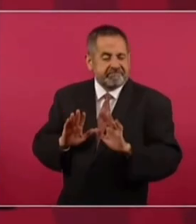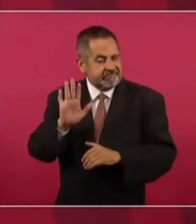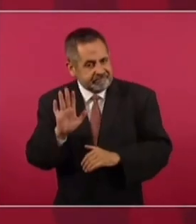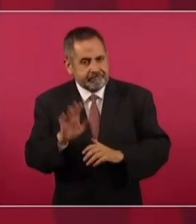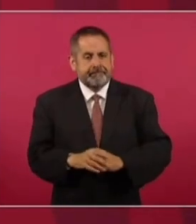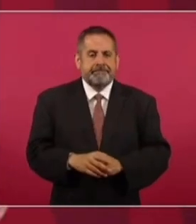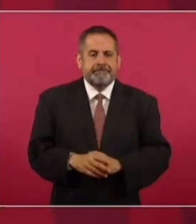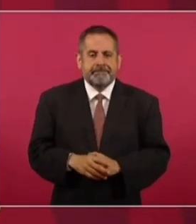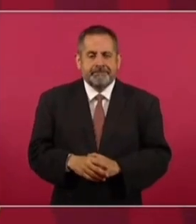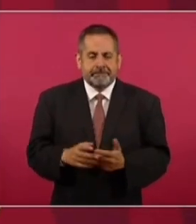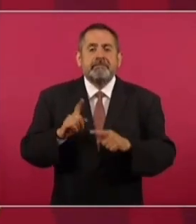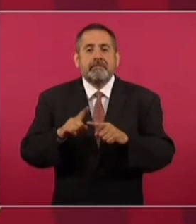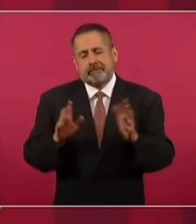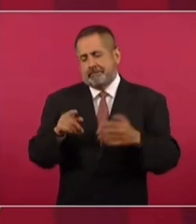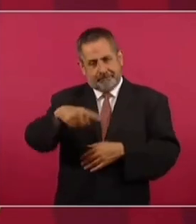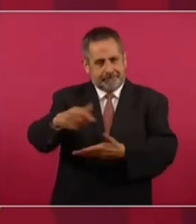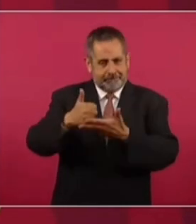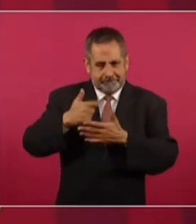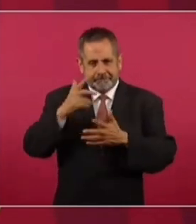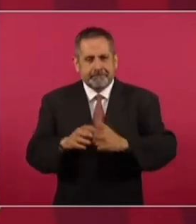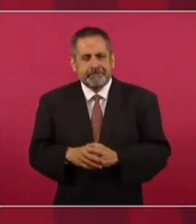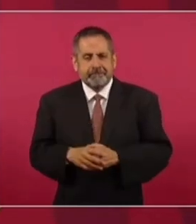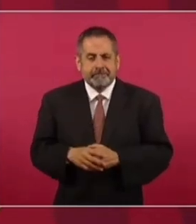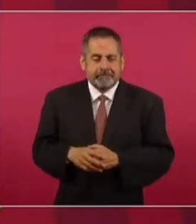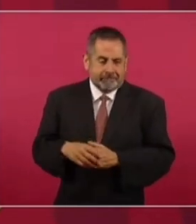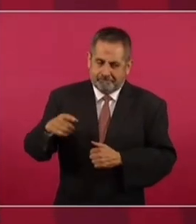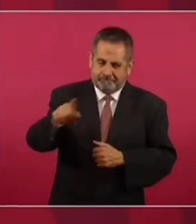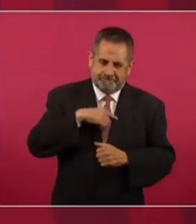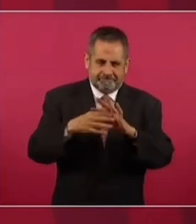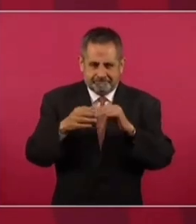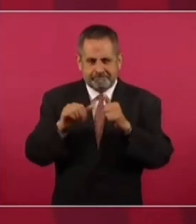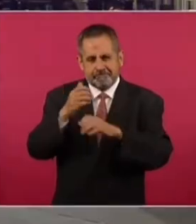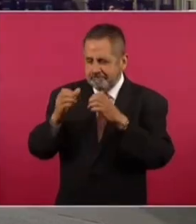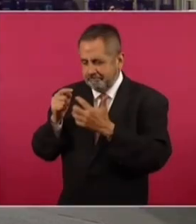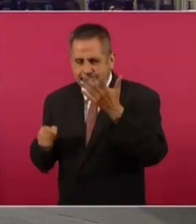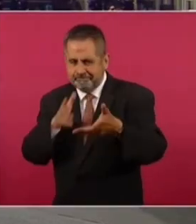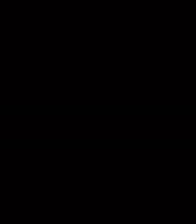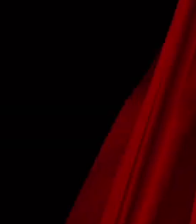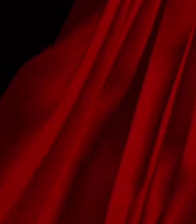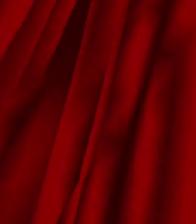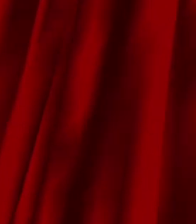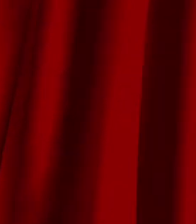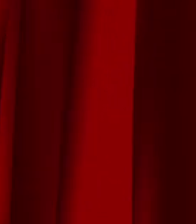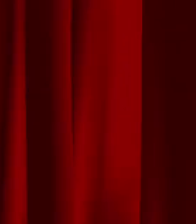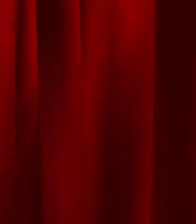Ayúdenme, porque tengo que atender otros asuntos. Gracias.